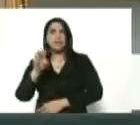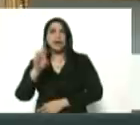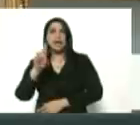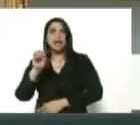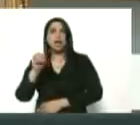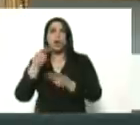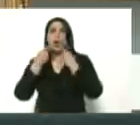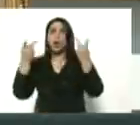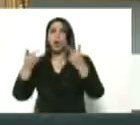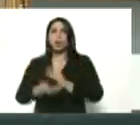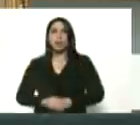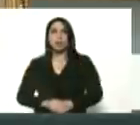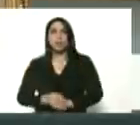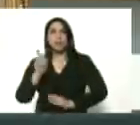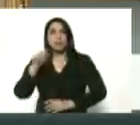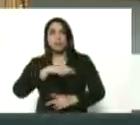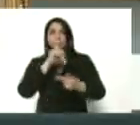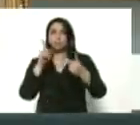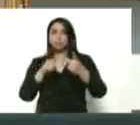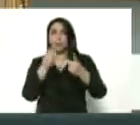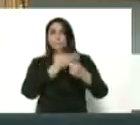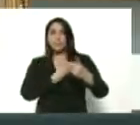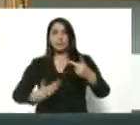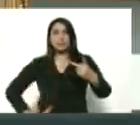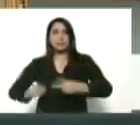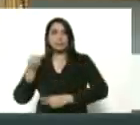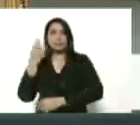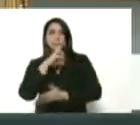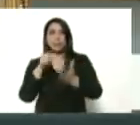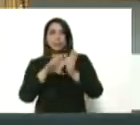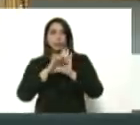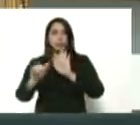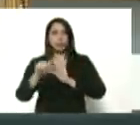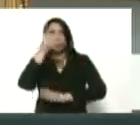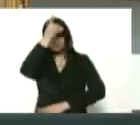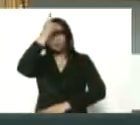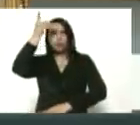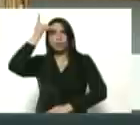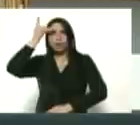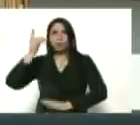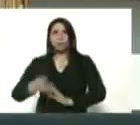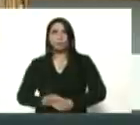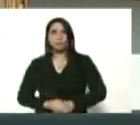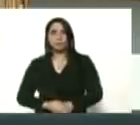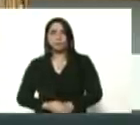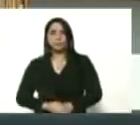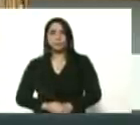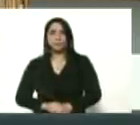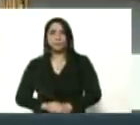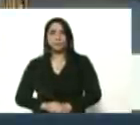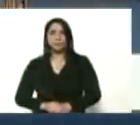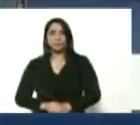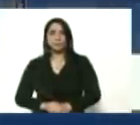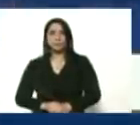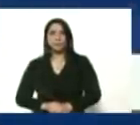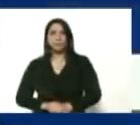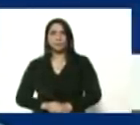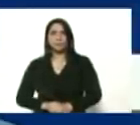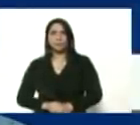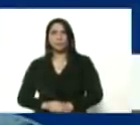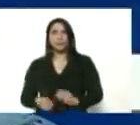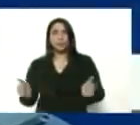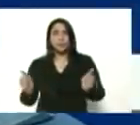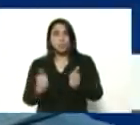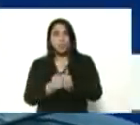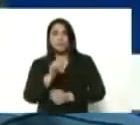con una intervención del presidente de la Asamblea Nacional Constituyente, Diosdado Cabello, y con una